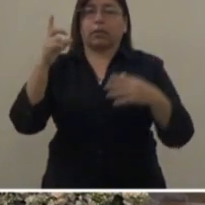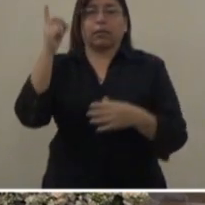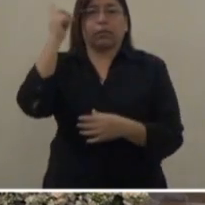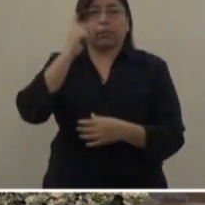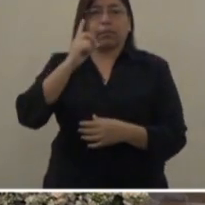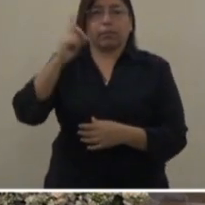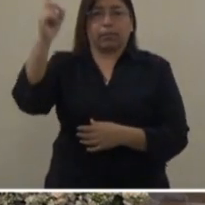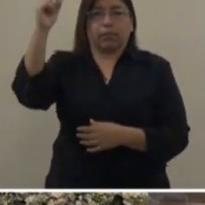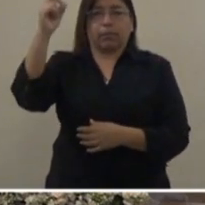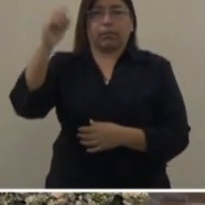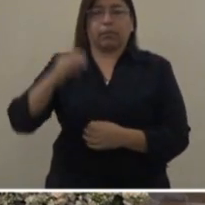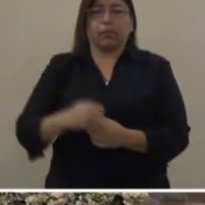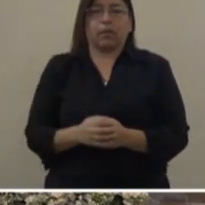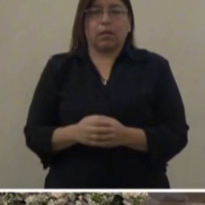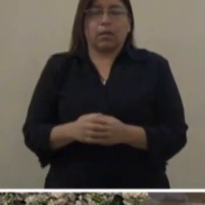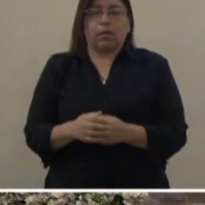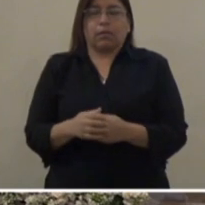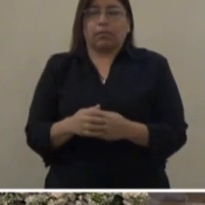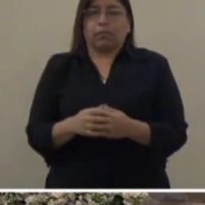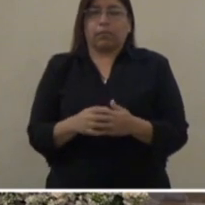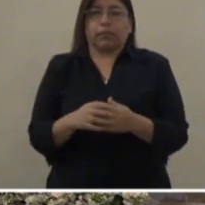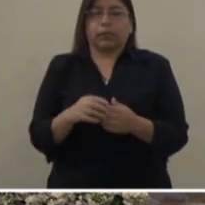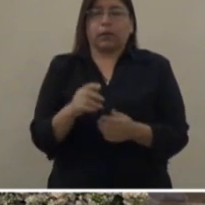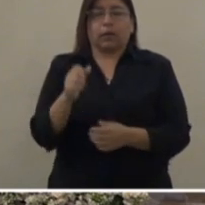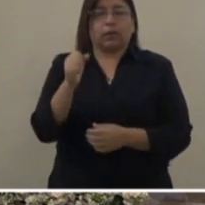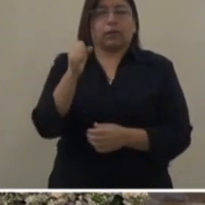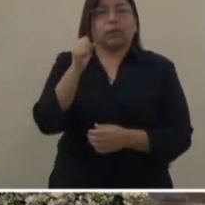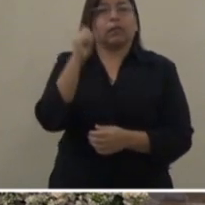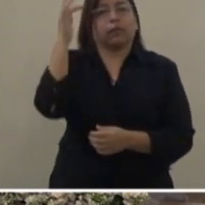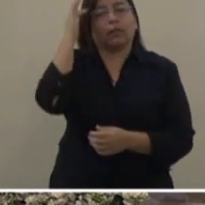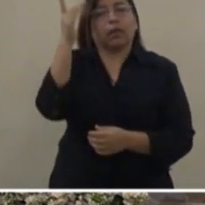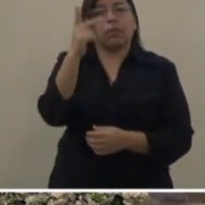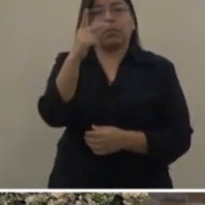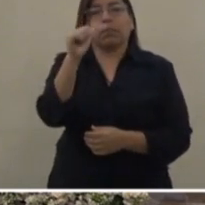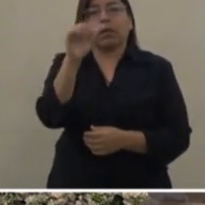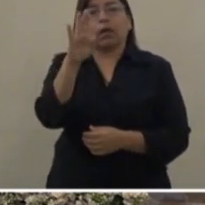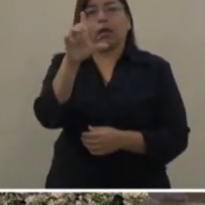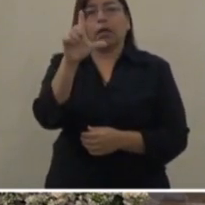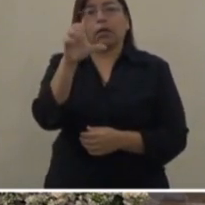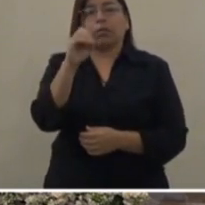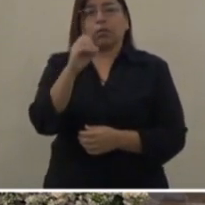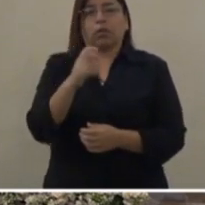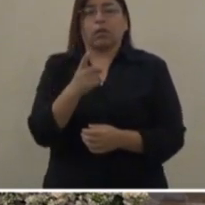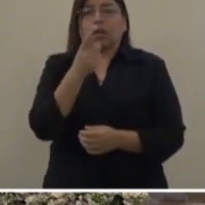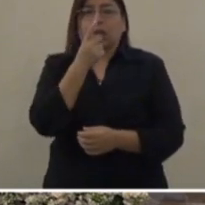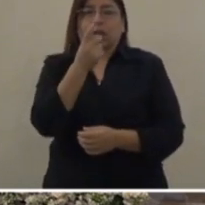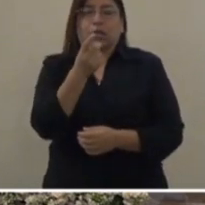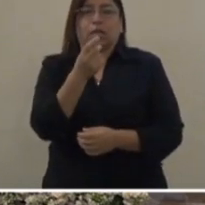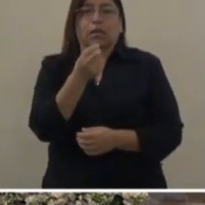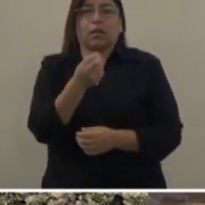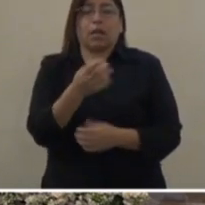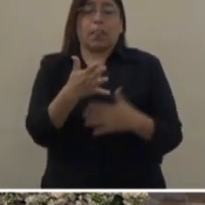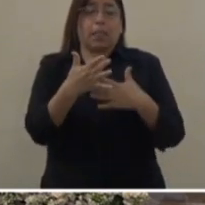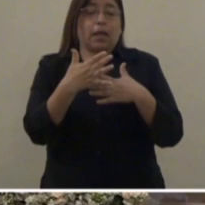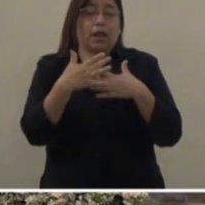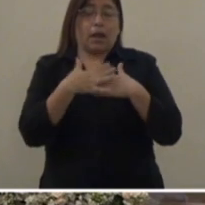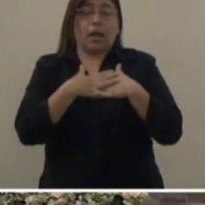Pablo en la primera epístola a los Corintios que el amor, el que ama,